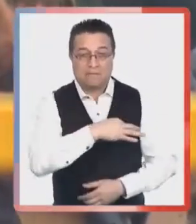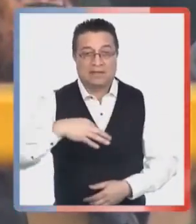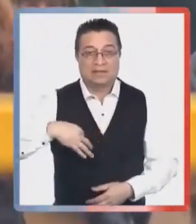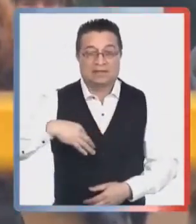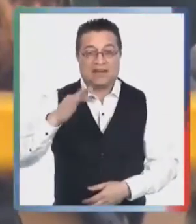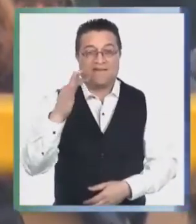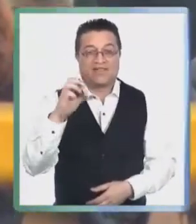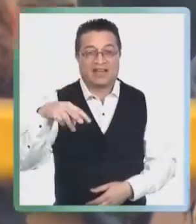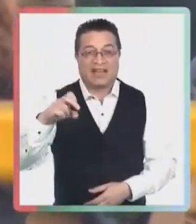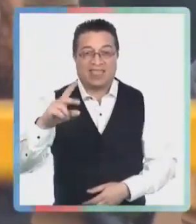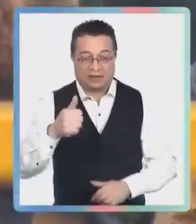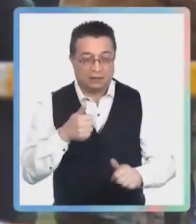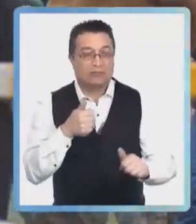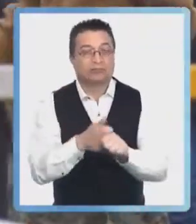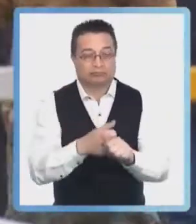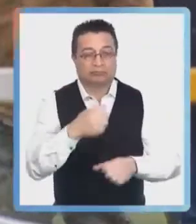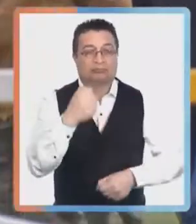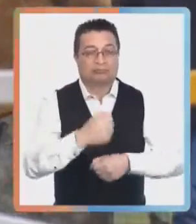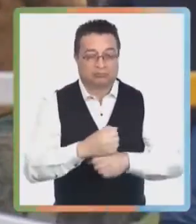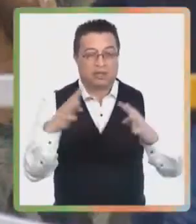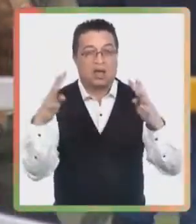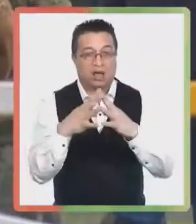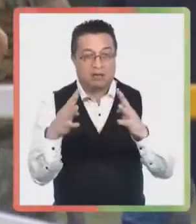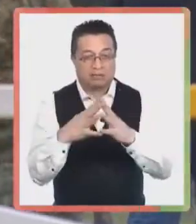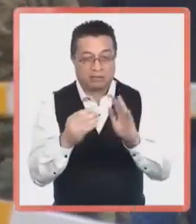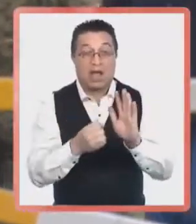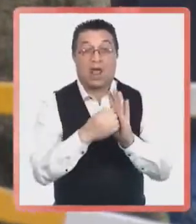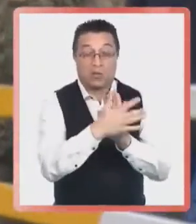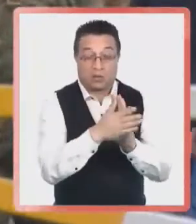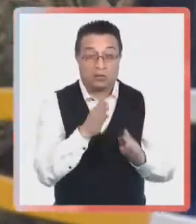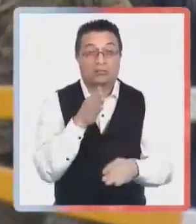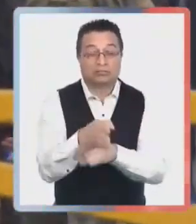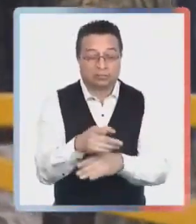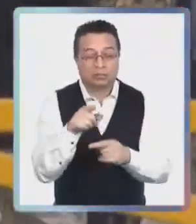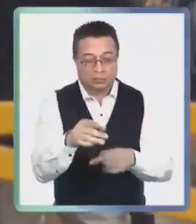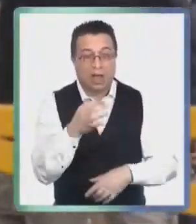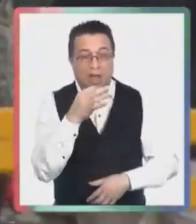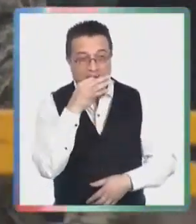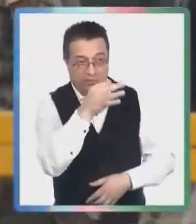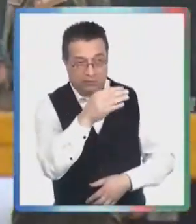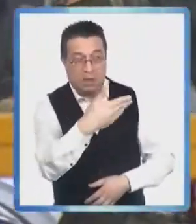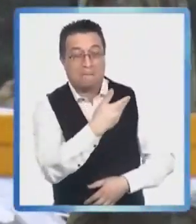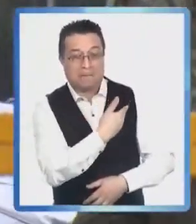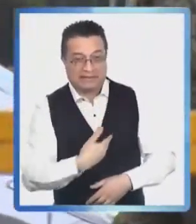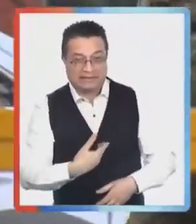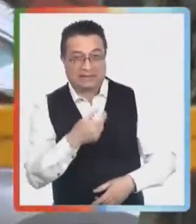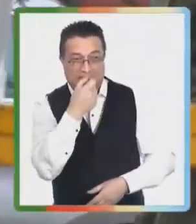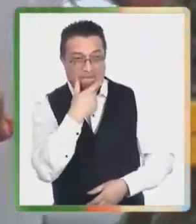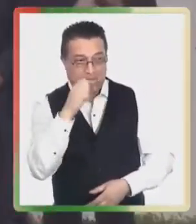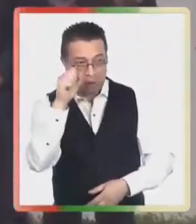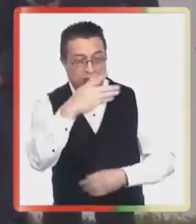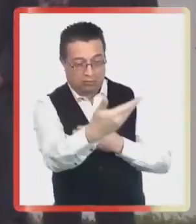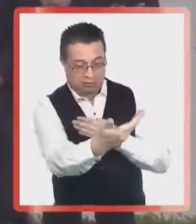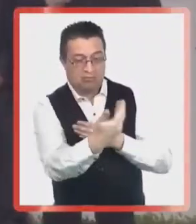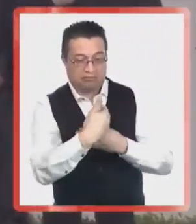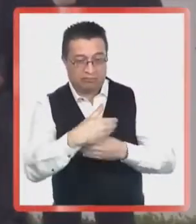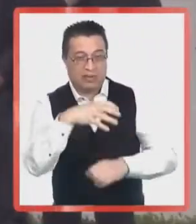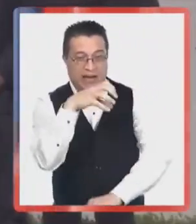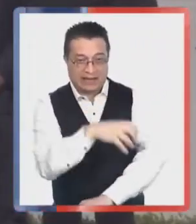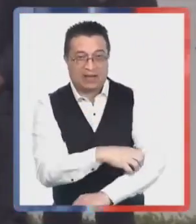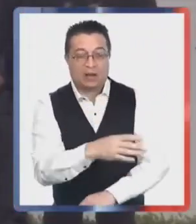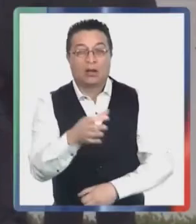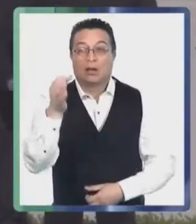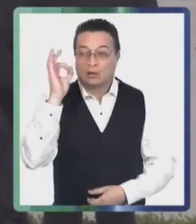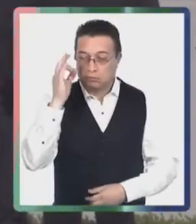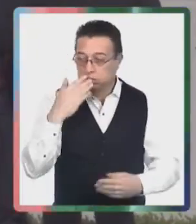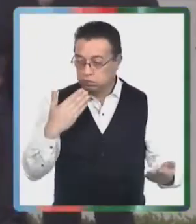Fernández respalde en terreno el trabajo del ejército en la Araucanía, hicieron un llamado al presidente para que visite la región y